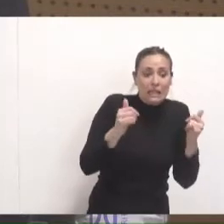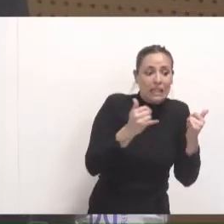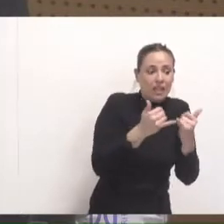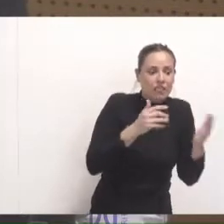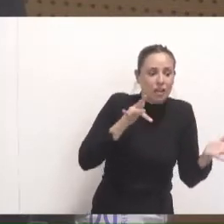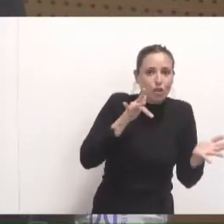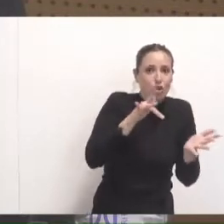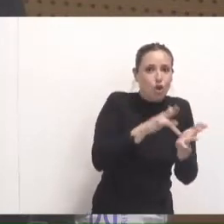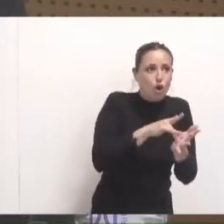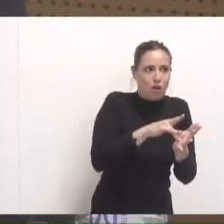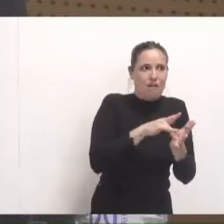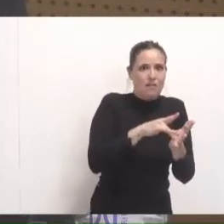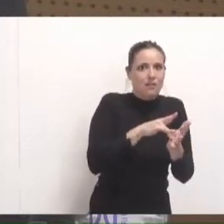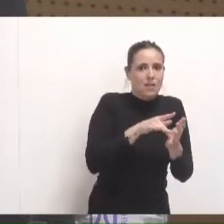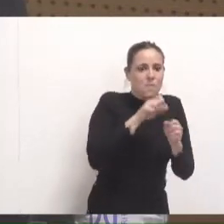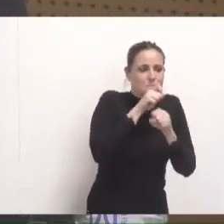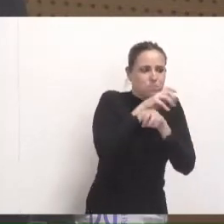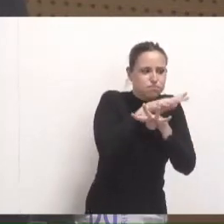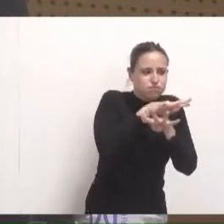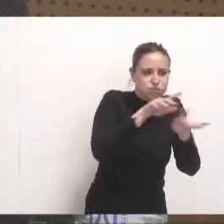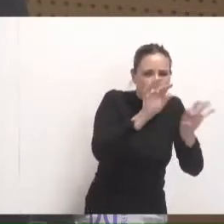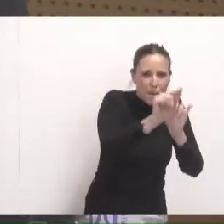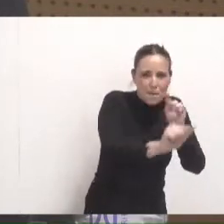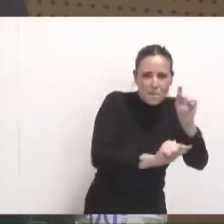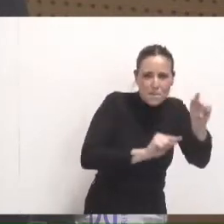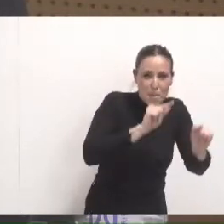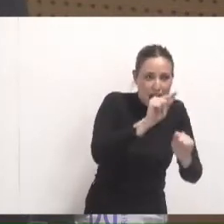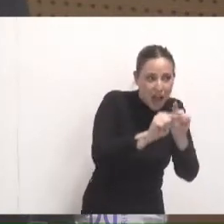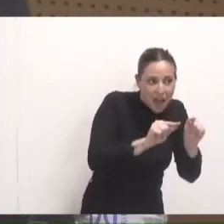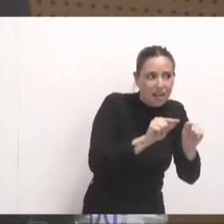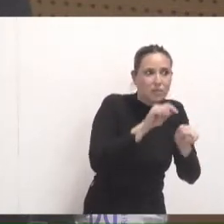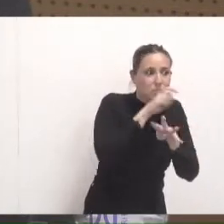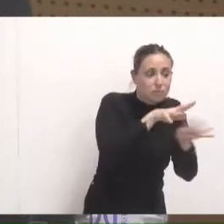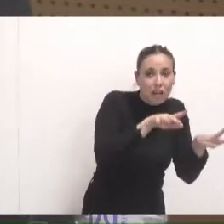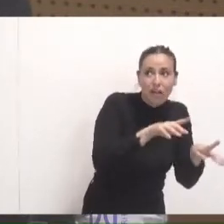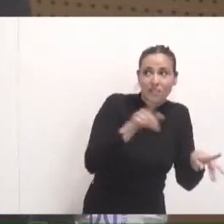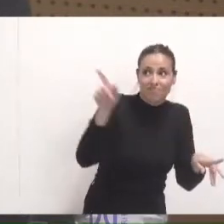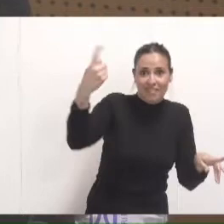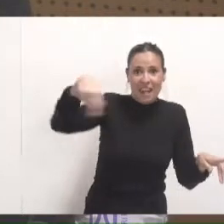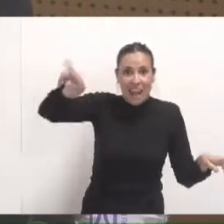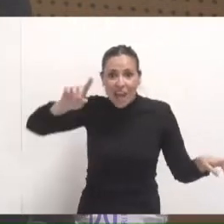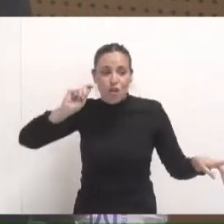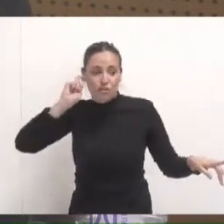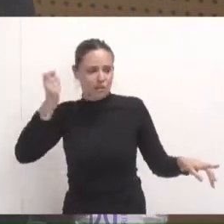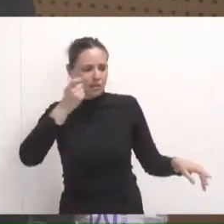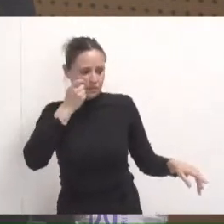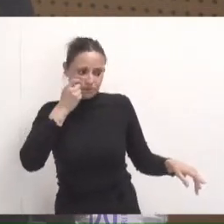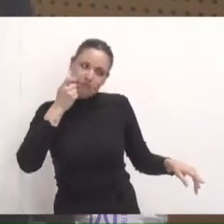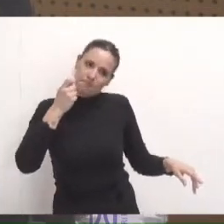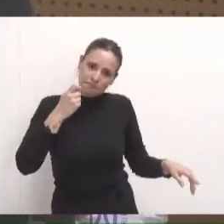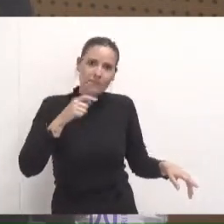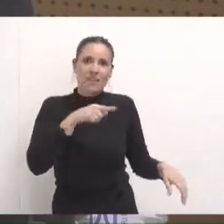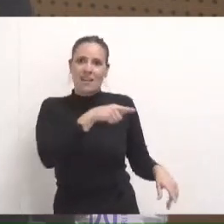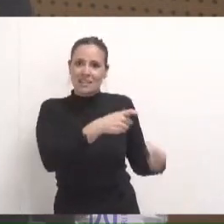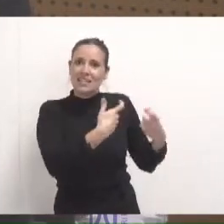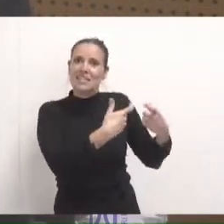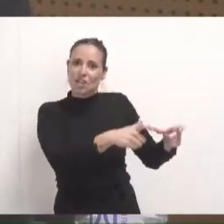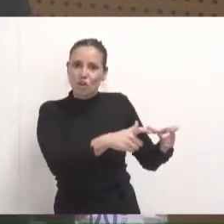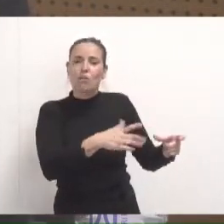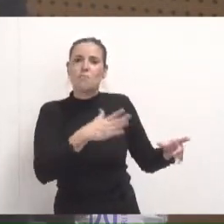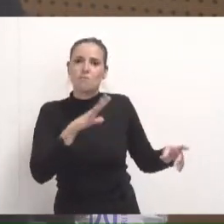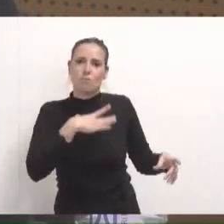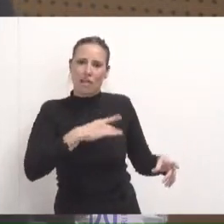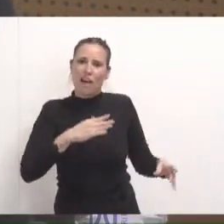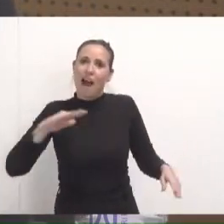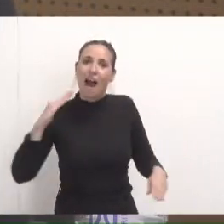una, potencialmente una plaga a otros lugares. ¿Cómo afectaría eso a un subsector económico que hemos tenido y que todavía nos